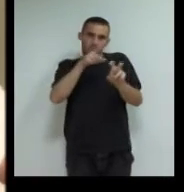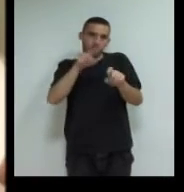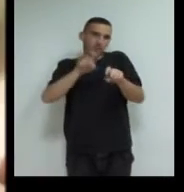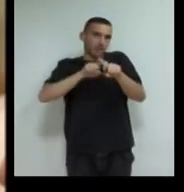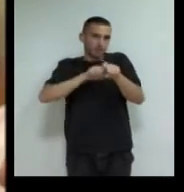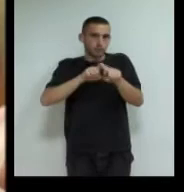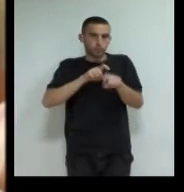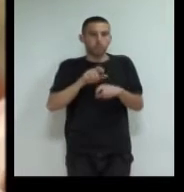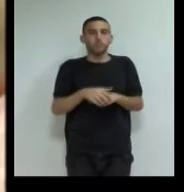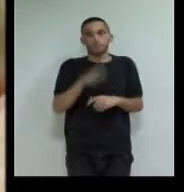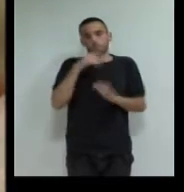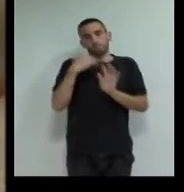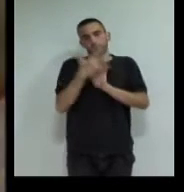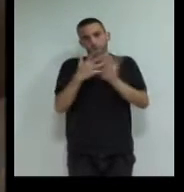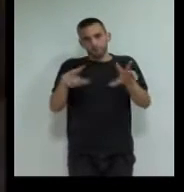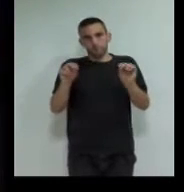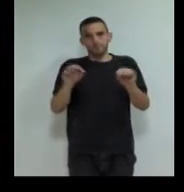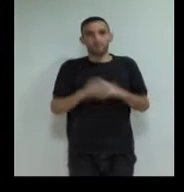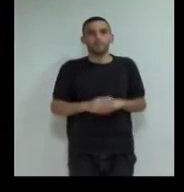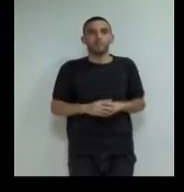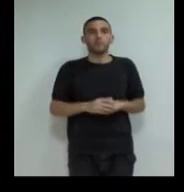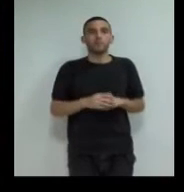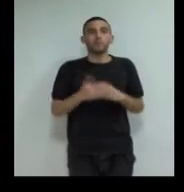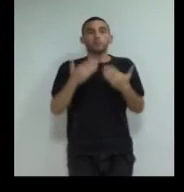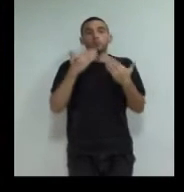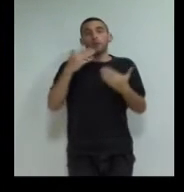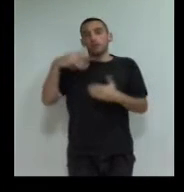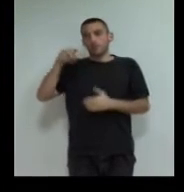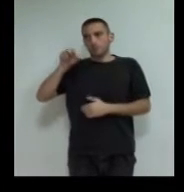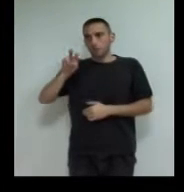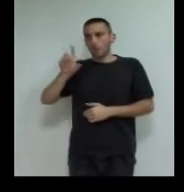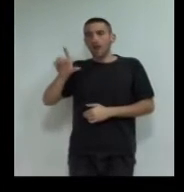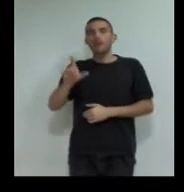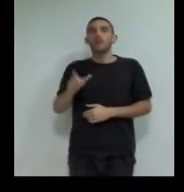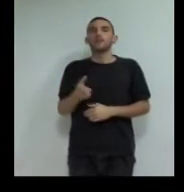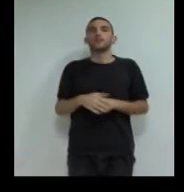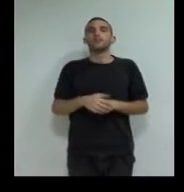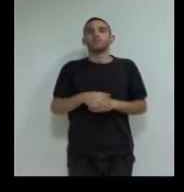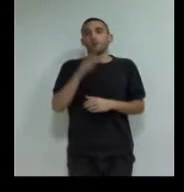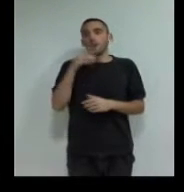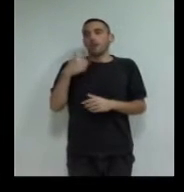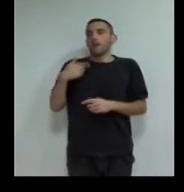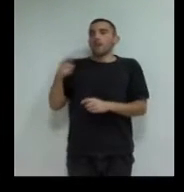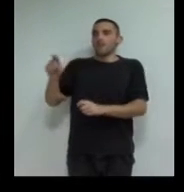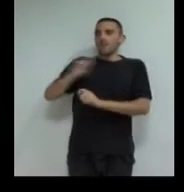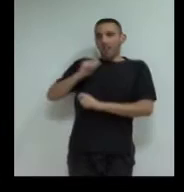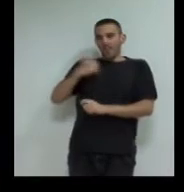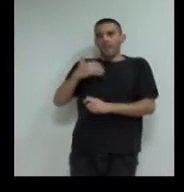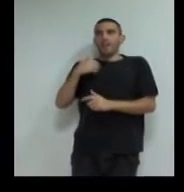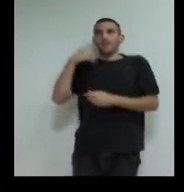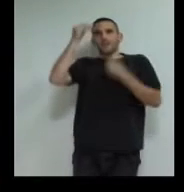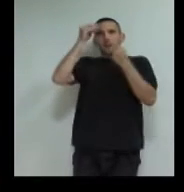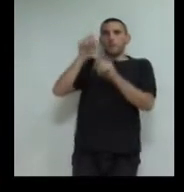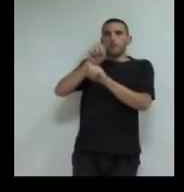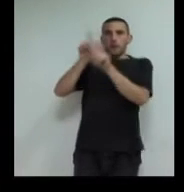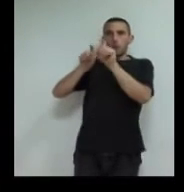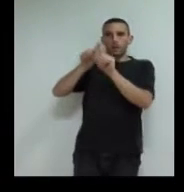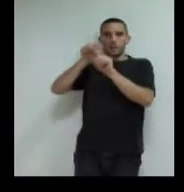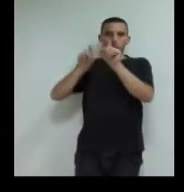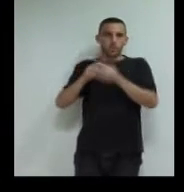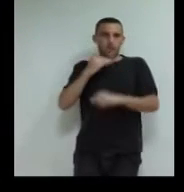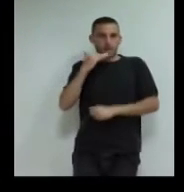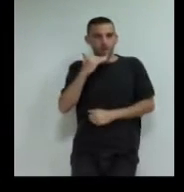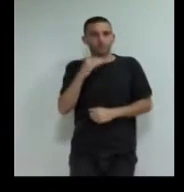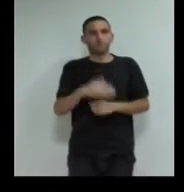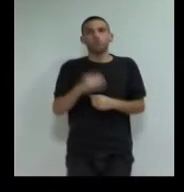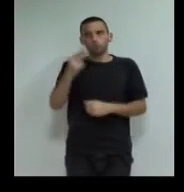primera intervención. Muy bien, pues muchas gracias, Manuel. Luego ya nos has dado pie para varias preguntas sí, para ya, continuación.